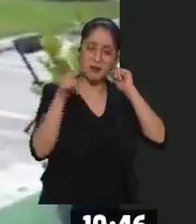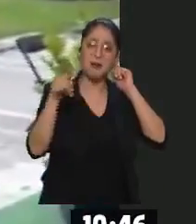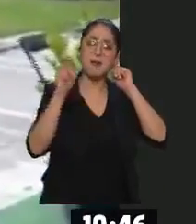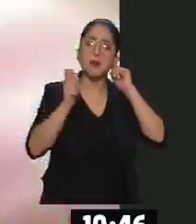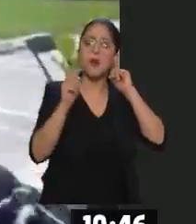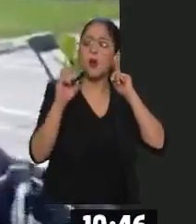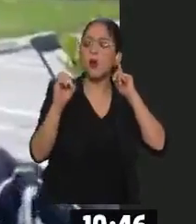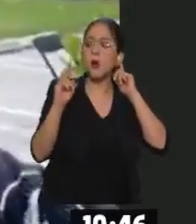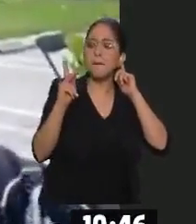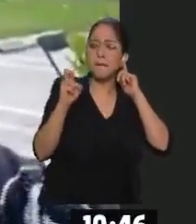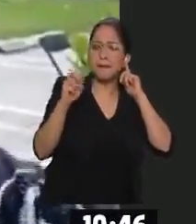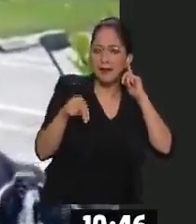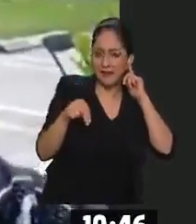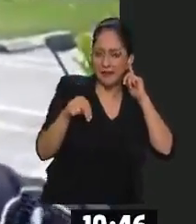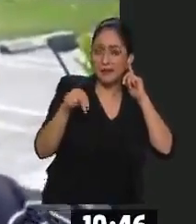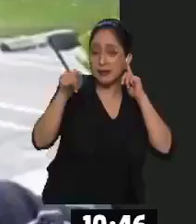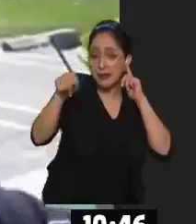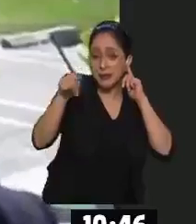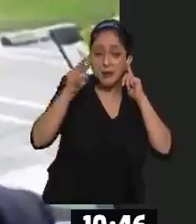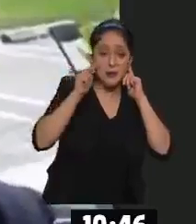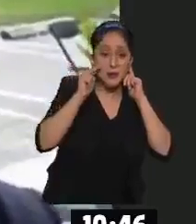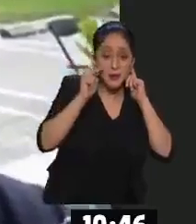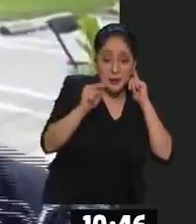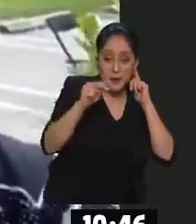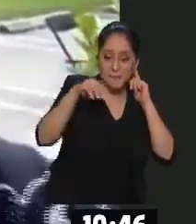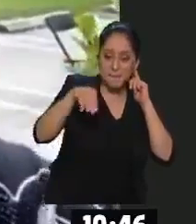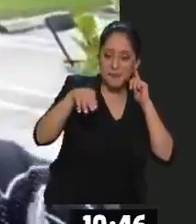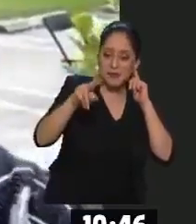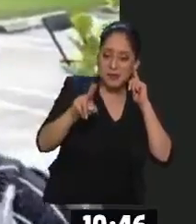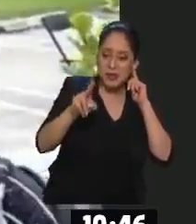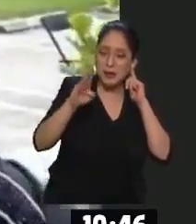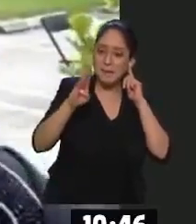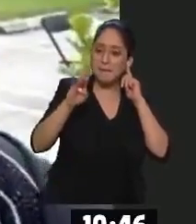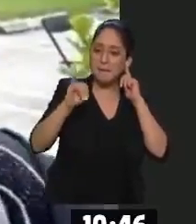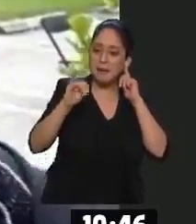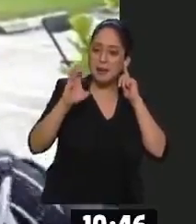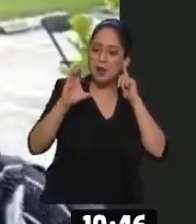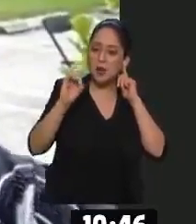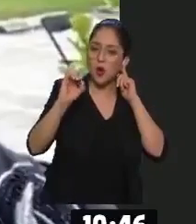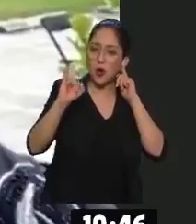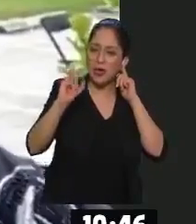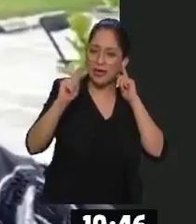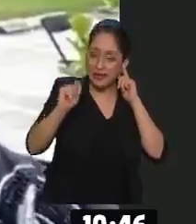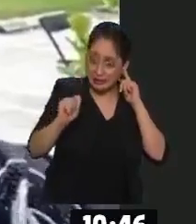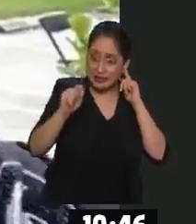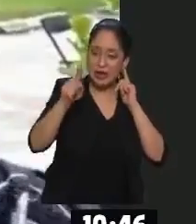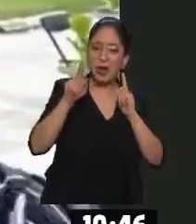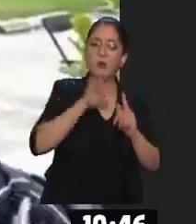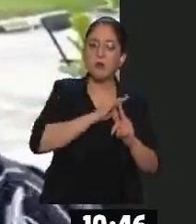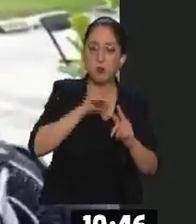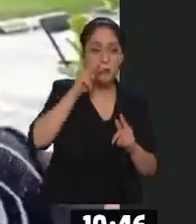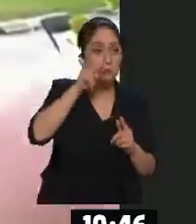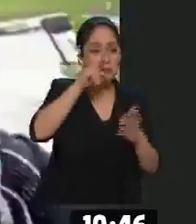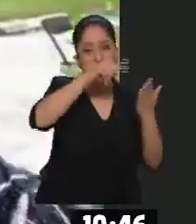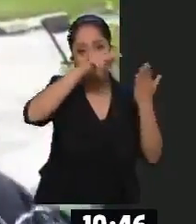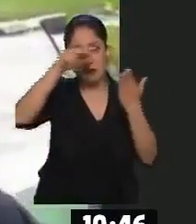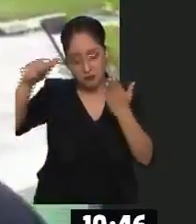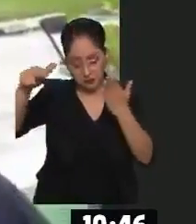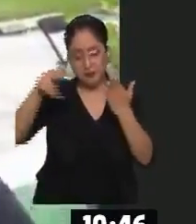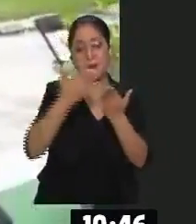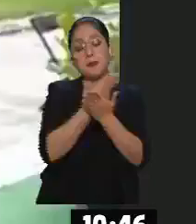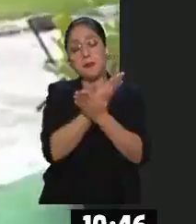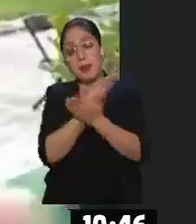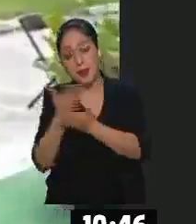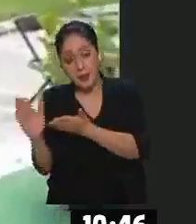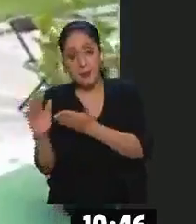OpenSea. Y ahí van a buscar la colección de Mr. Bitcoin, que es un servidor amigo Osvaldo. Y ahí pueden ver parte de nuestra obra. Y además, en lo